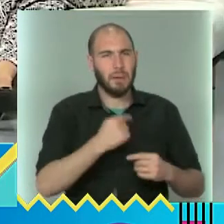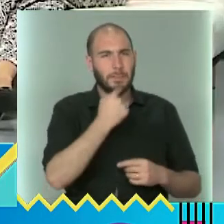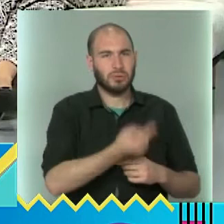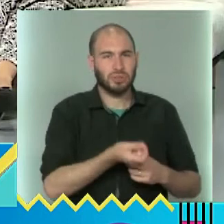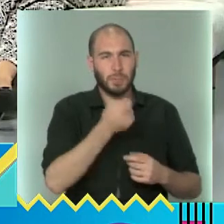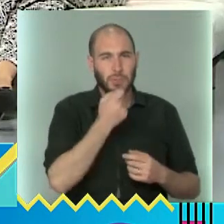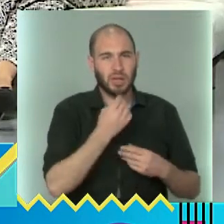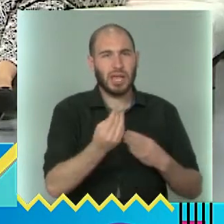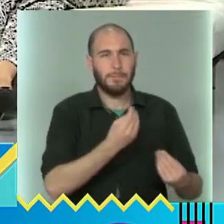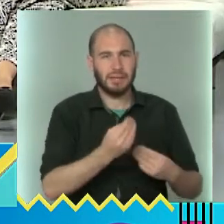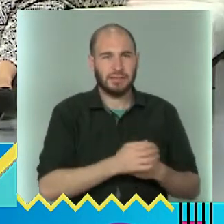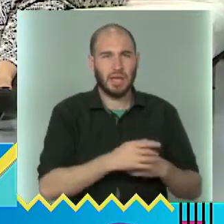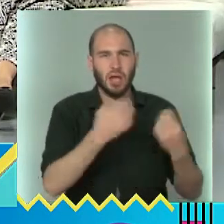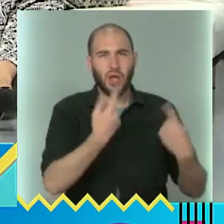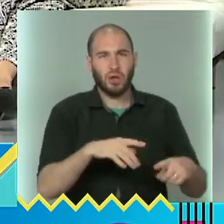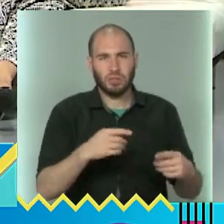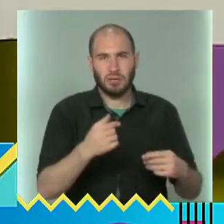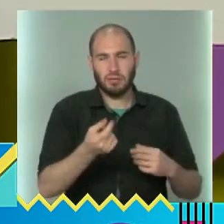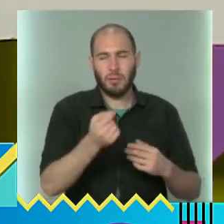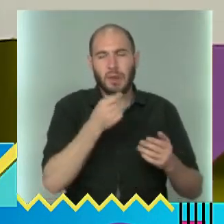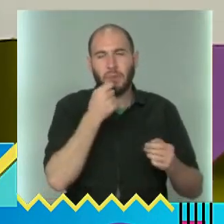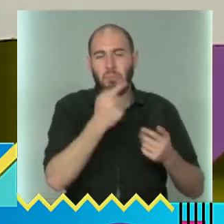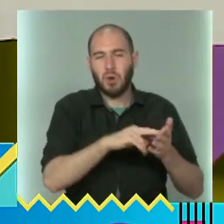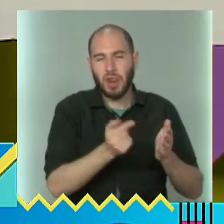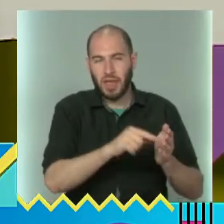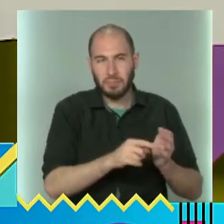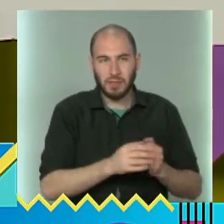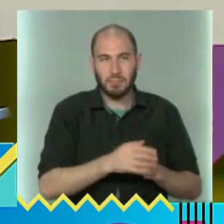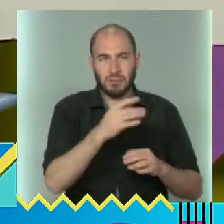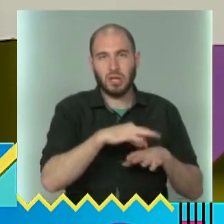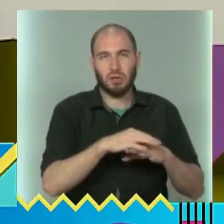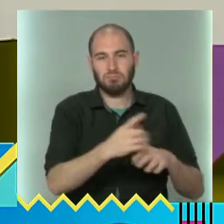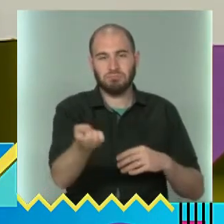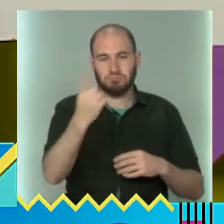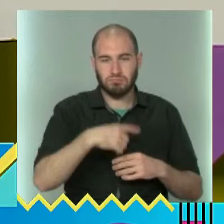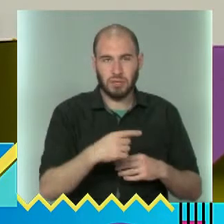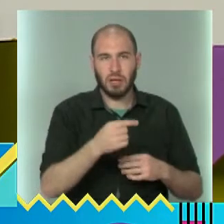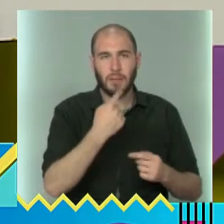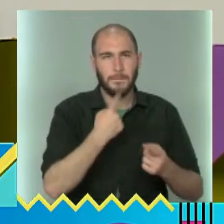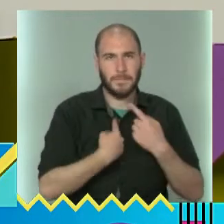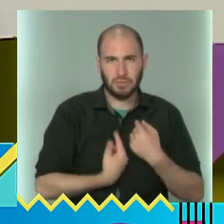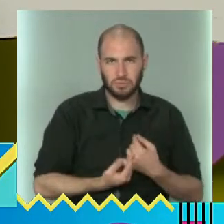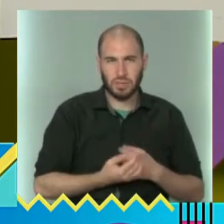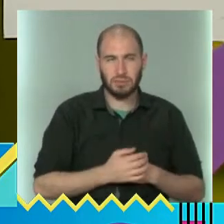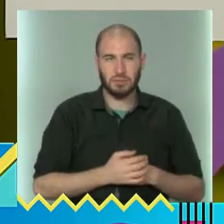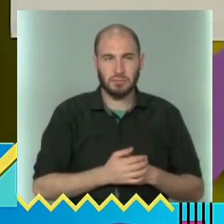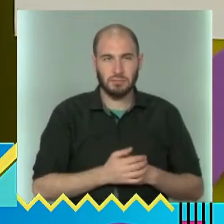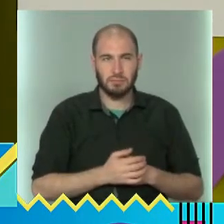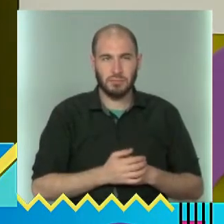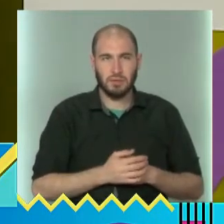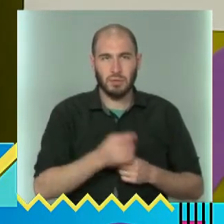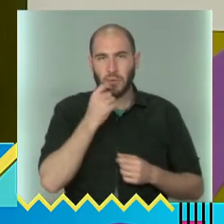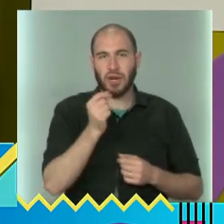términos de, bueno, ¿qué pasa cuando una situación, se me plantea una situación de alguien, un coachí que viene, ¿no?, a una consulta y no sé, desde